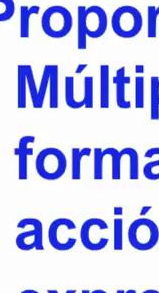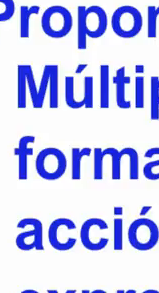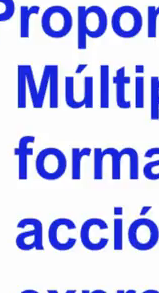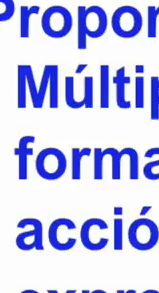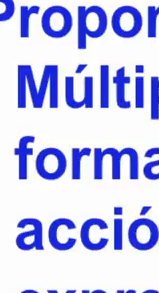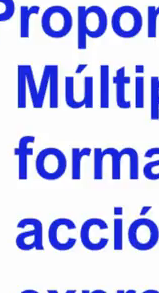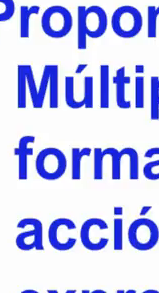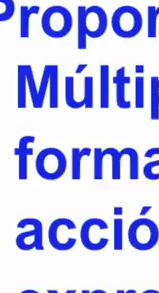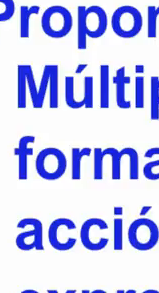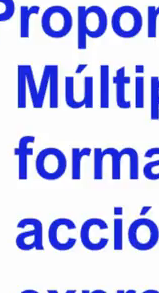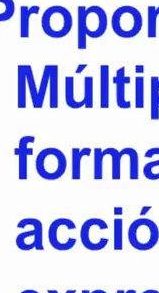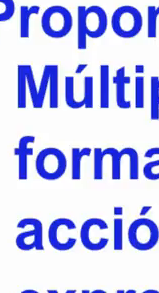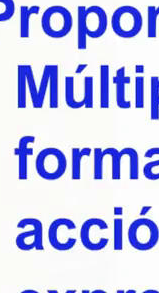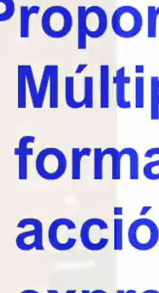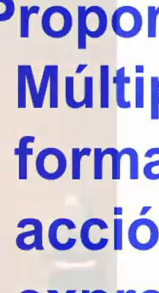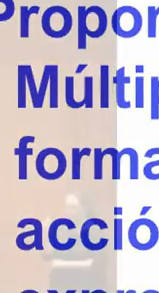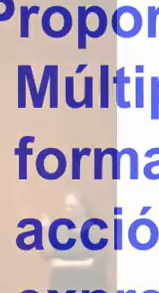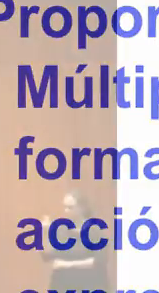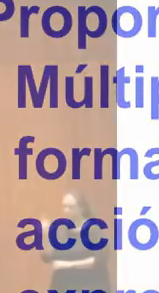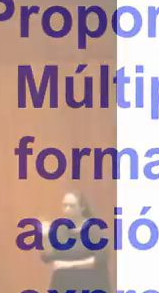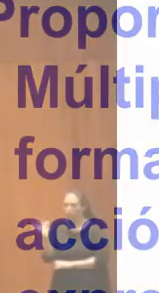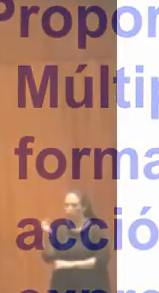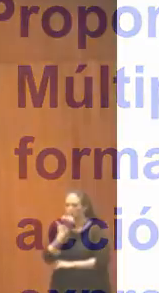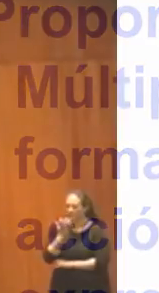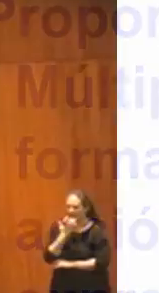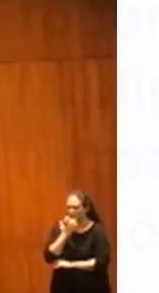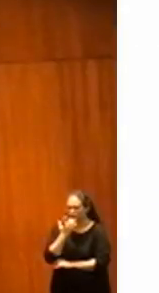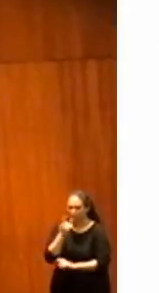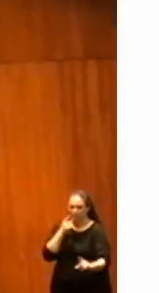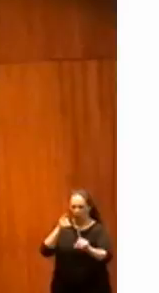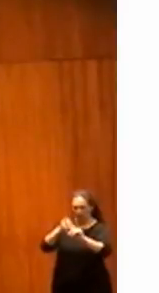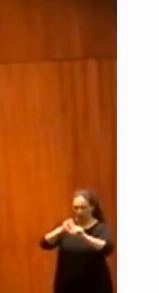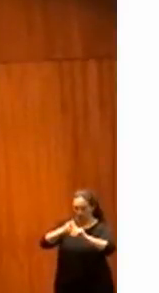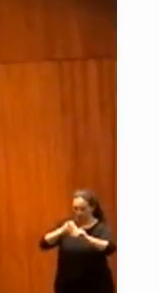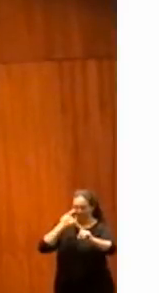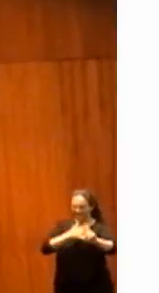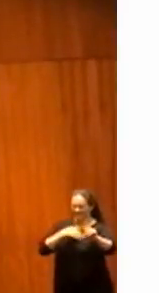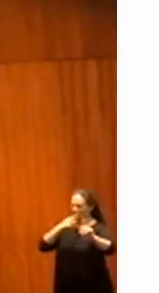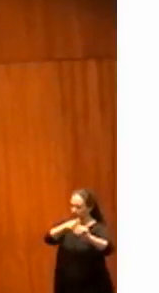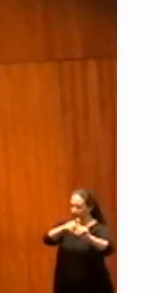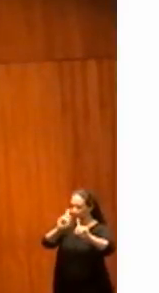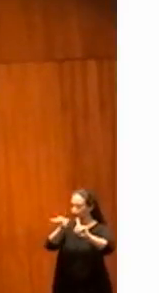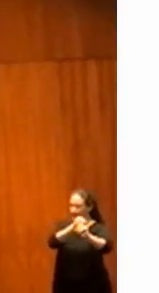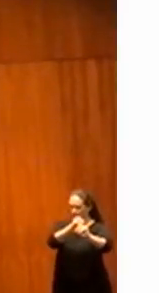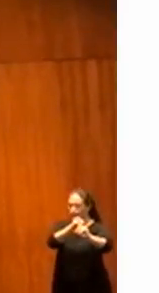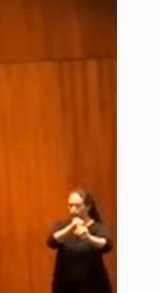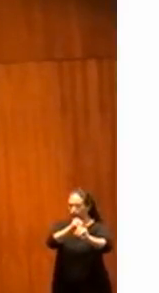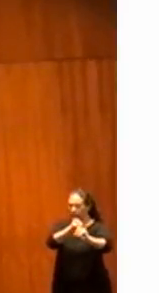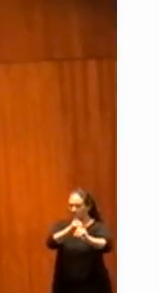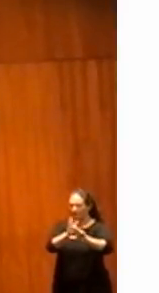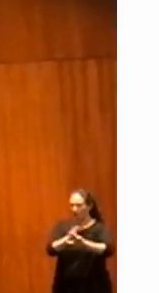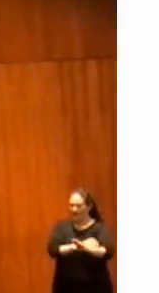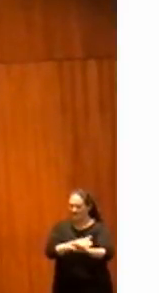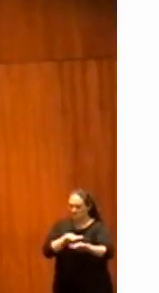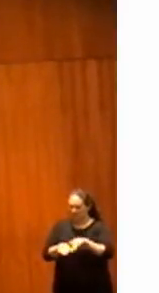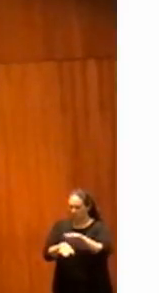logro de las cosas o por ejemplo utilizar poner un objetivo y poner las los pasos que tienen que dar y